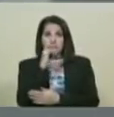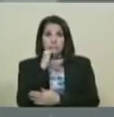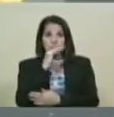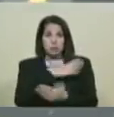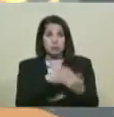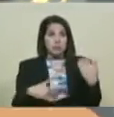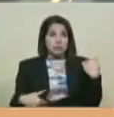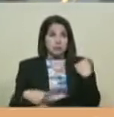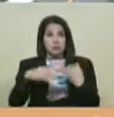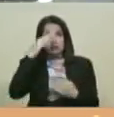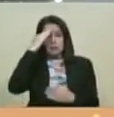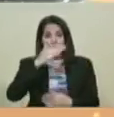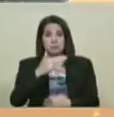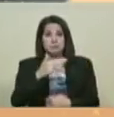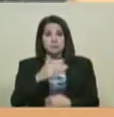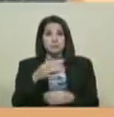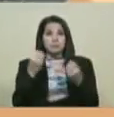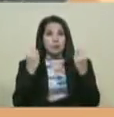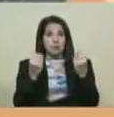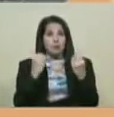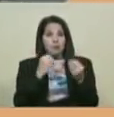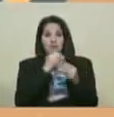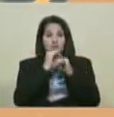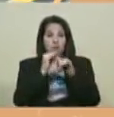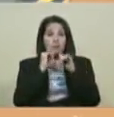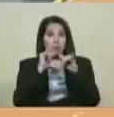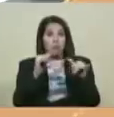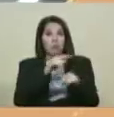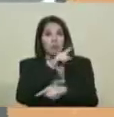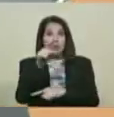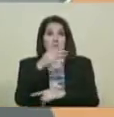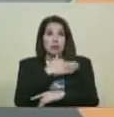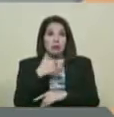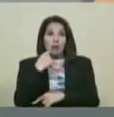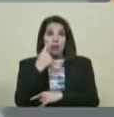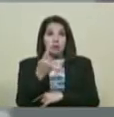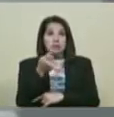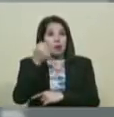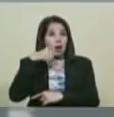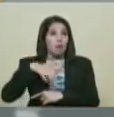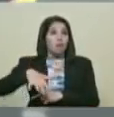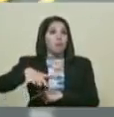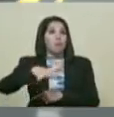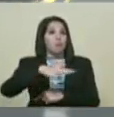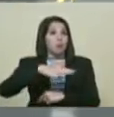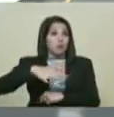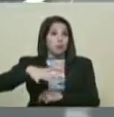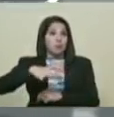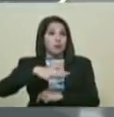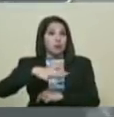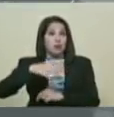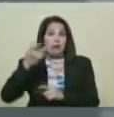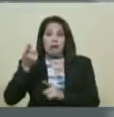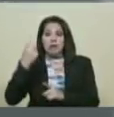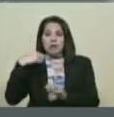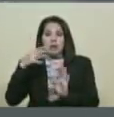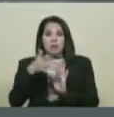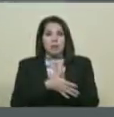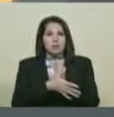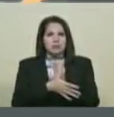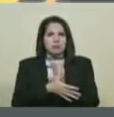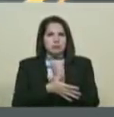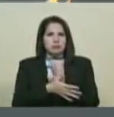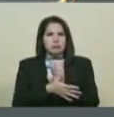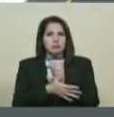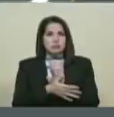nuestro comandante presidente y usted, tal como usted lo informó, quiero informar al pueblo que el evento que sucedió ayer,